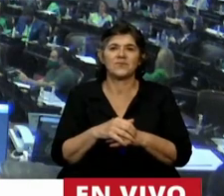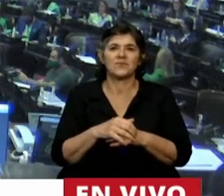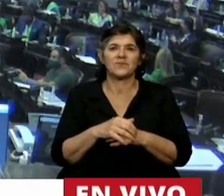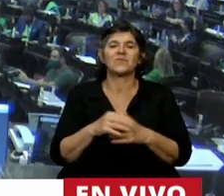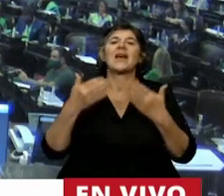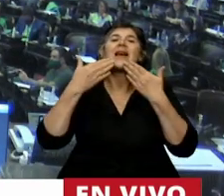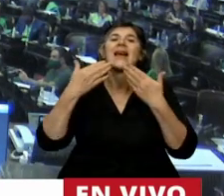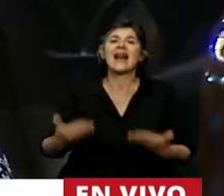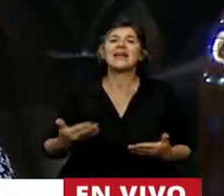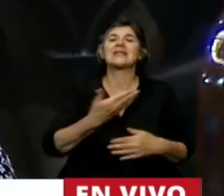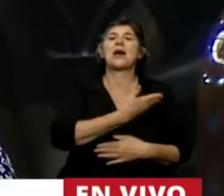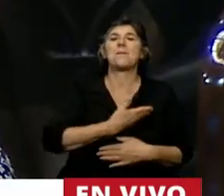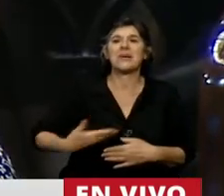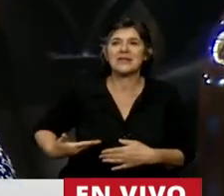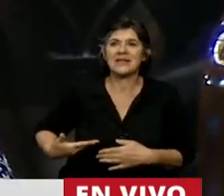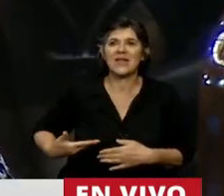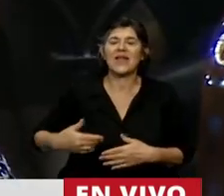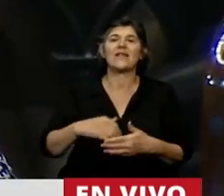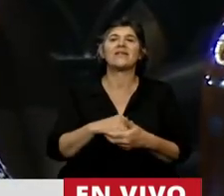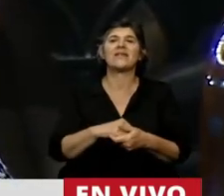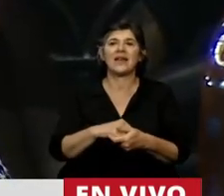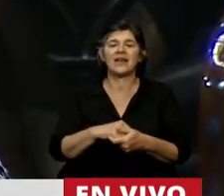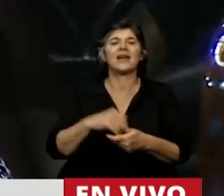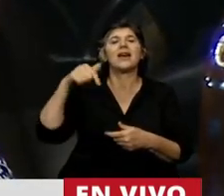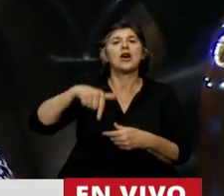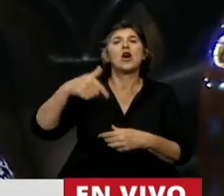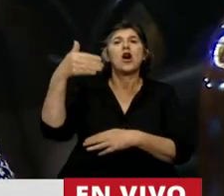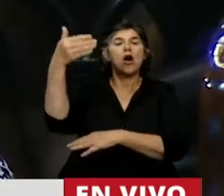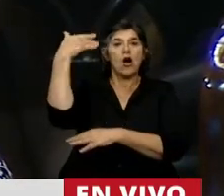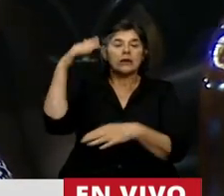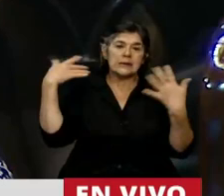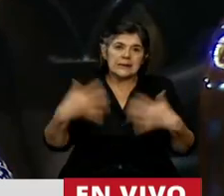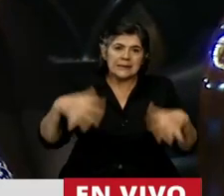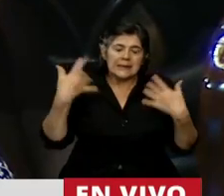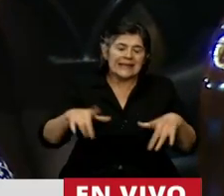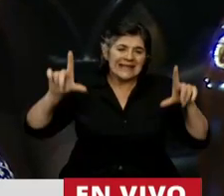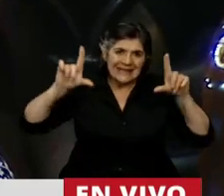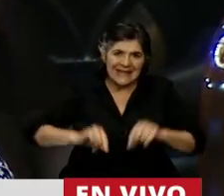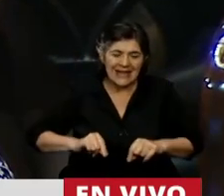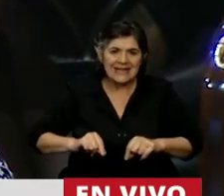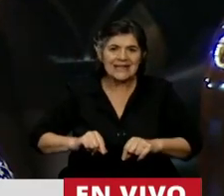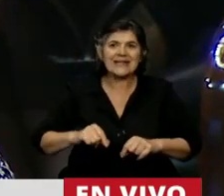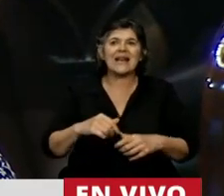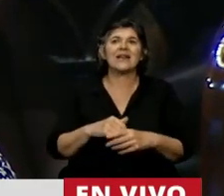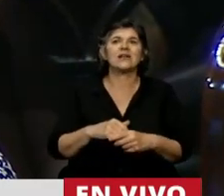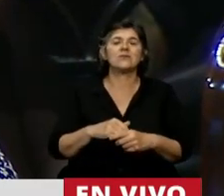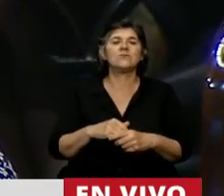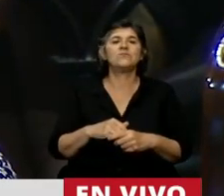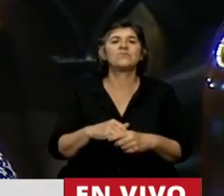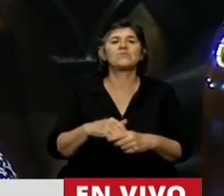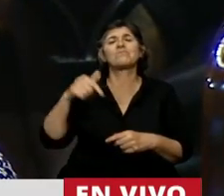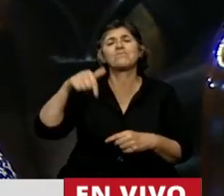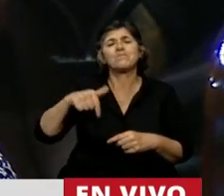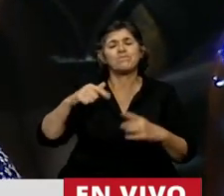gracias presidente bueno la verdad que una jornada intensa una jornada que realmente se